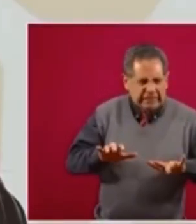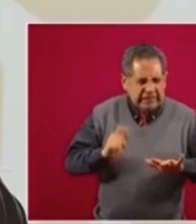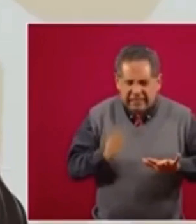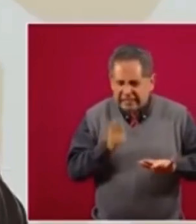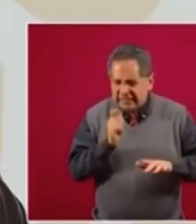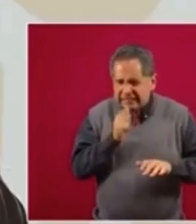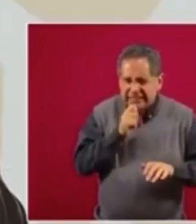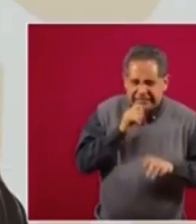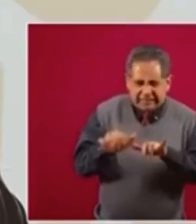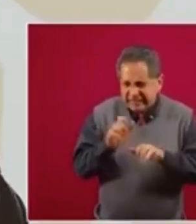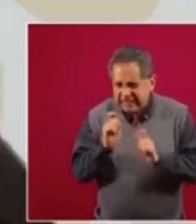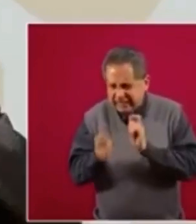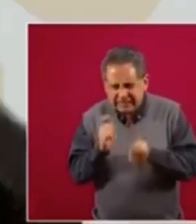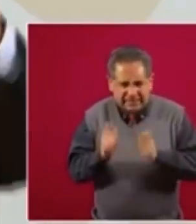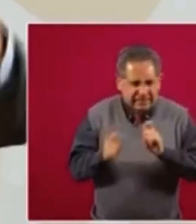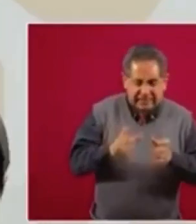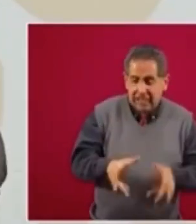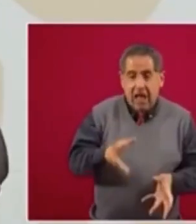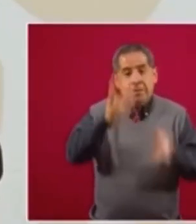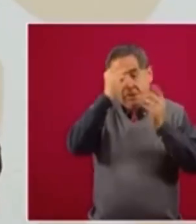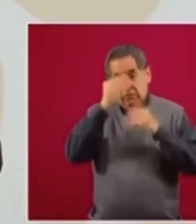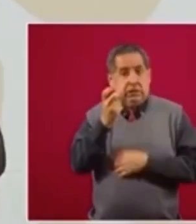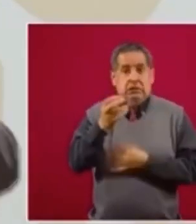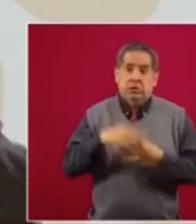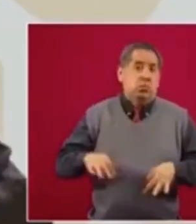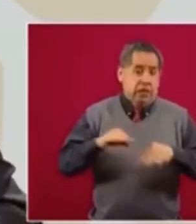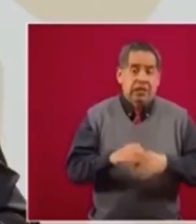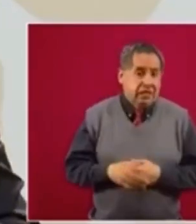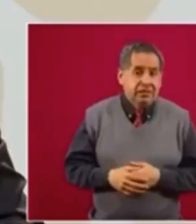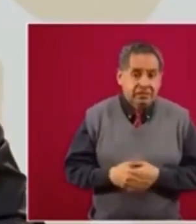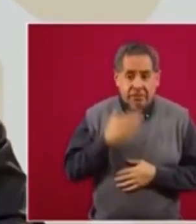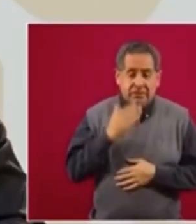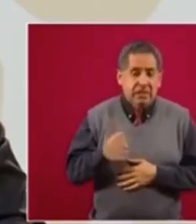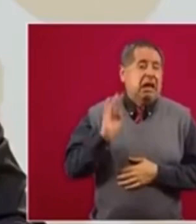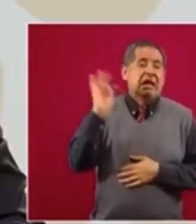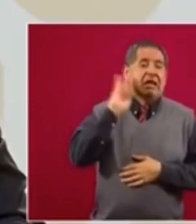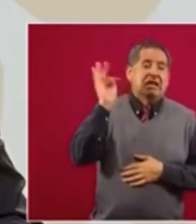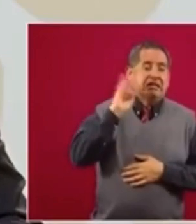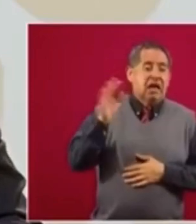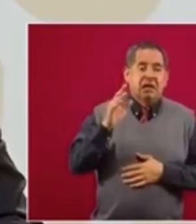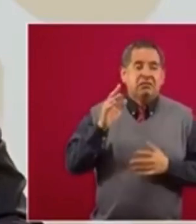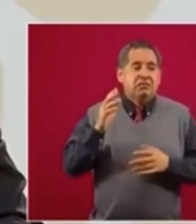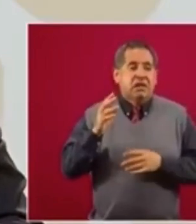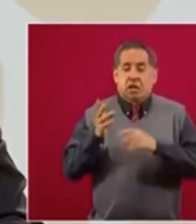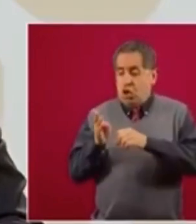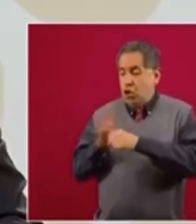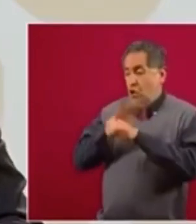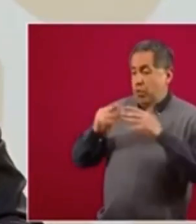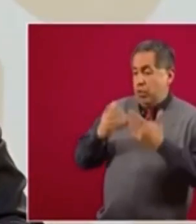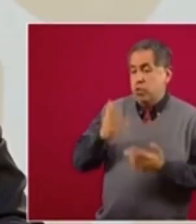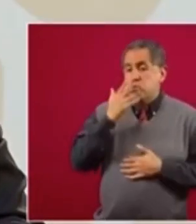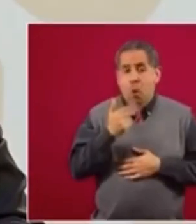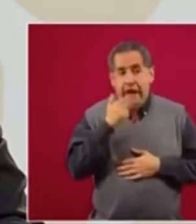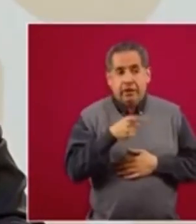digitales. Esto es un salto muy importante que no hubiéramos logrado quizás el resto del